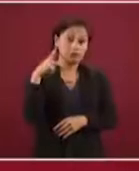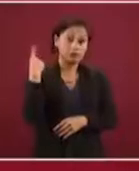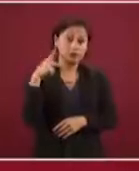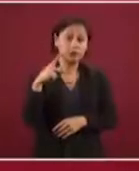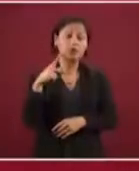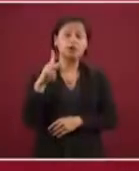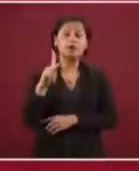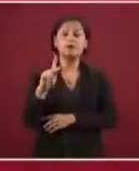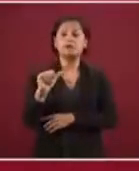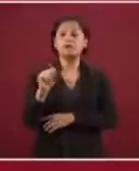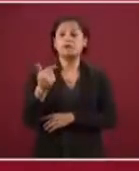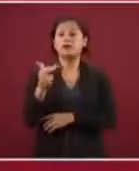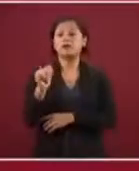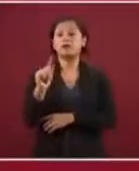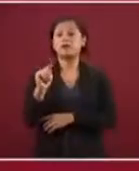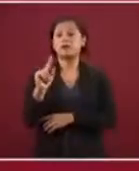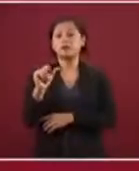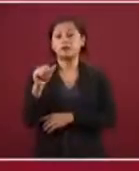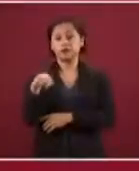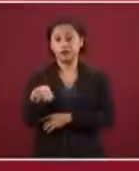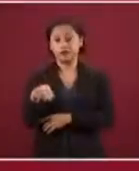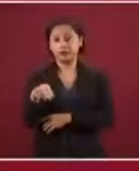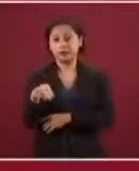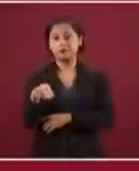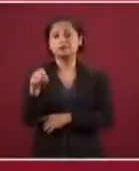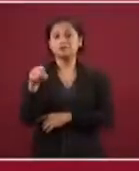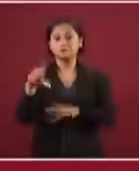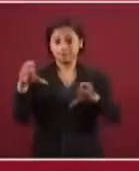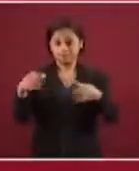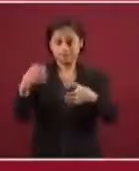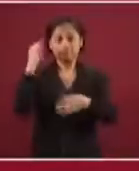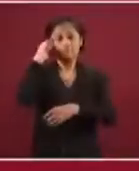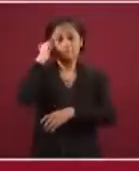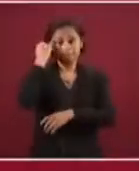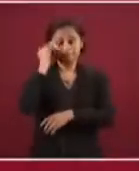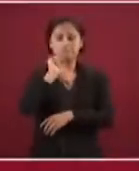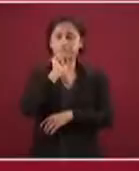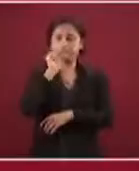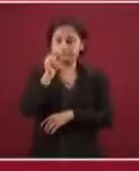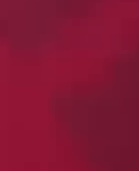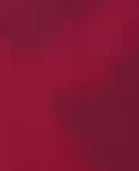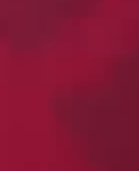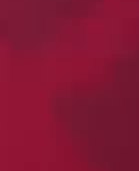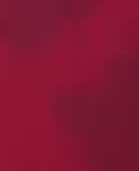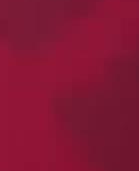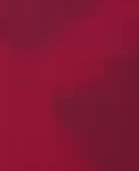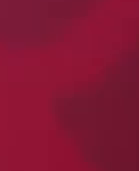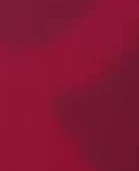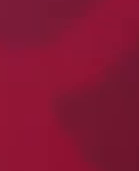Pahuatlán, también comunidad indígena.